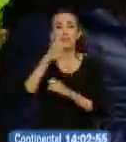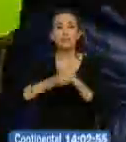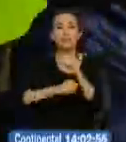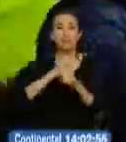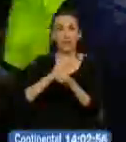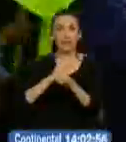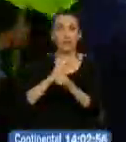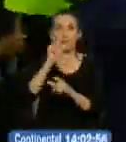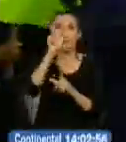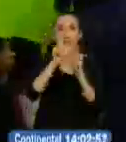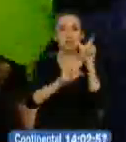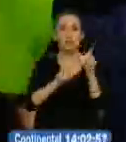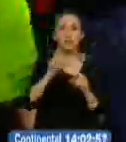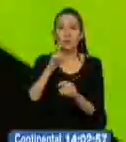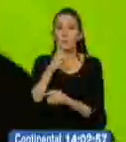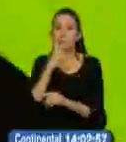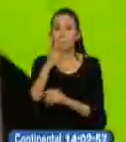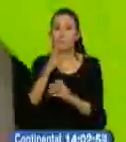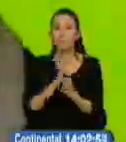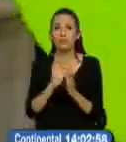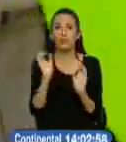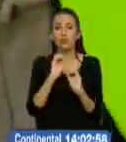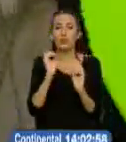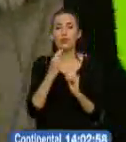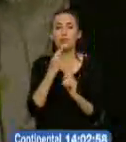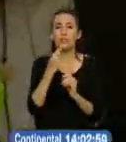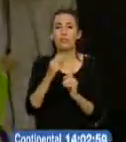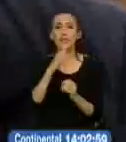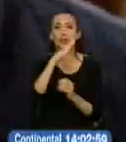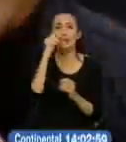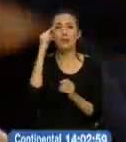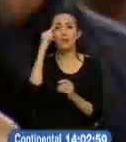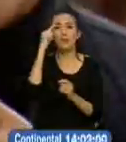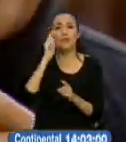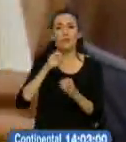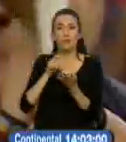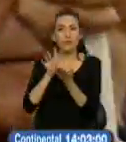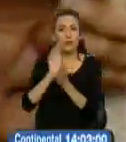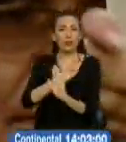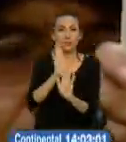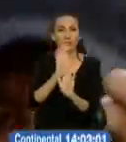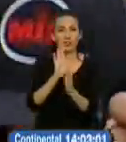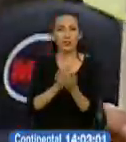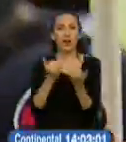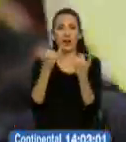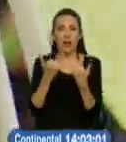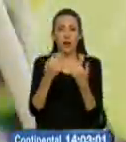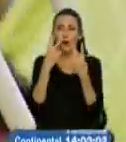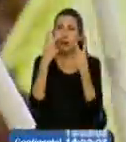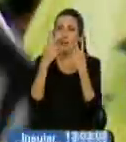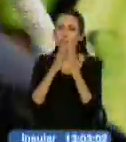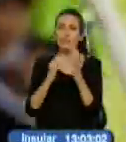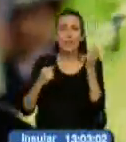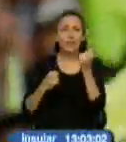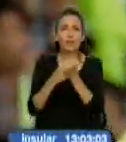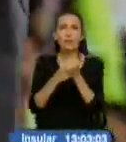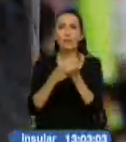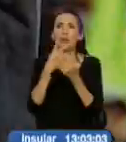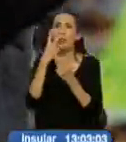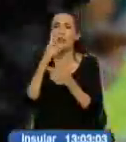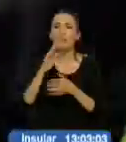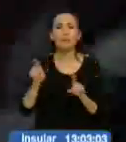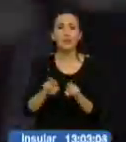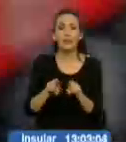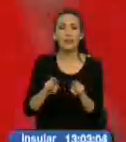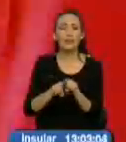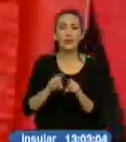no exige la salida del gobernante de turno, sino todo lo contrario. El pueblo ya no sale a derrocar a presidentes, sale a defender un proceso tal y como